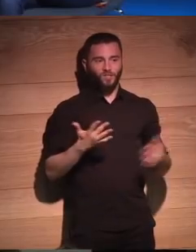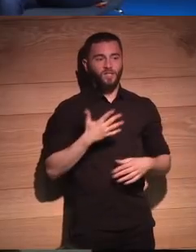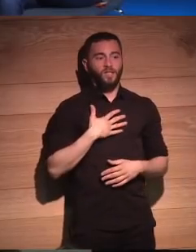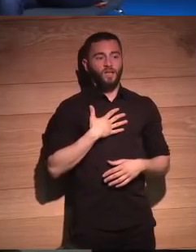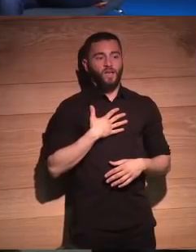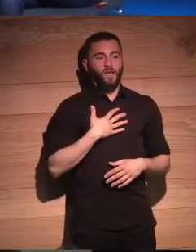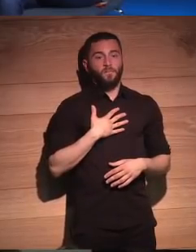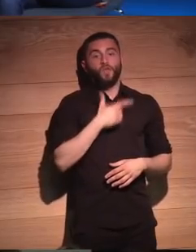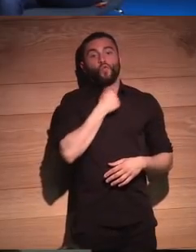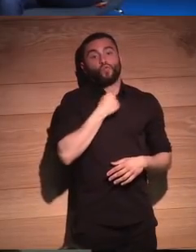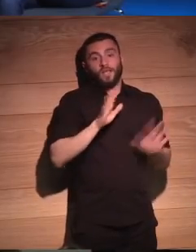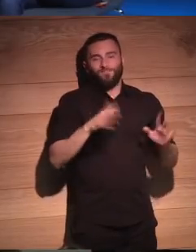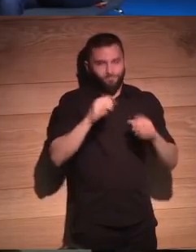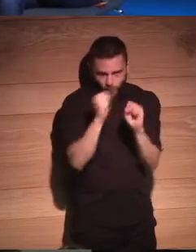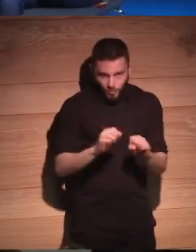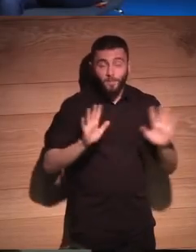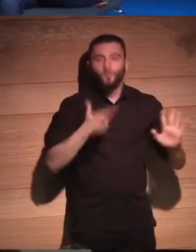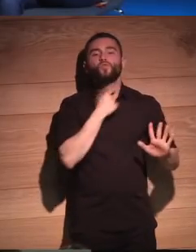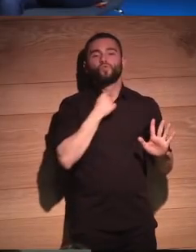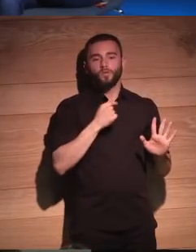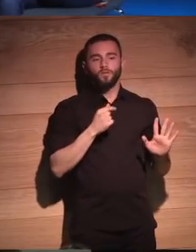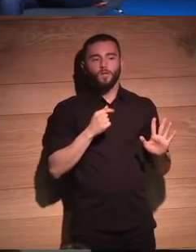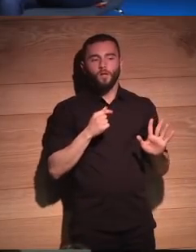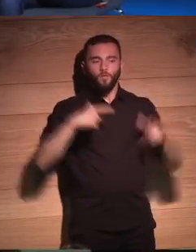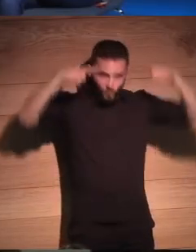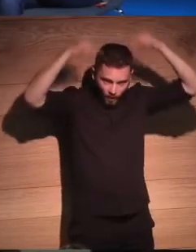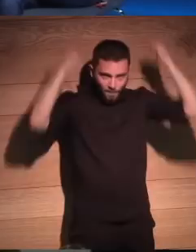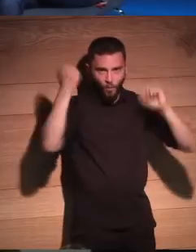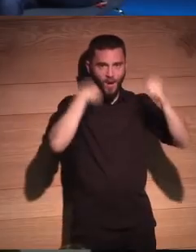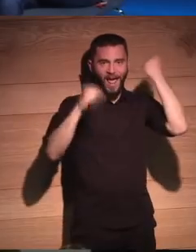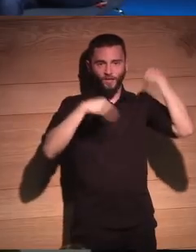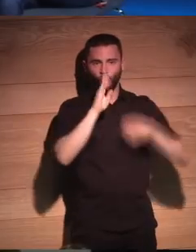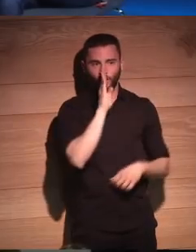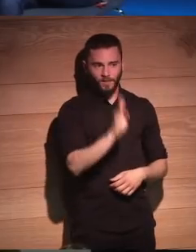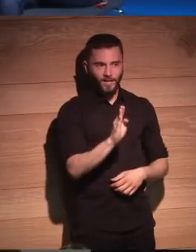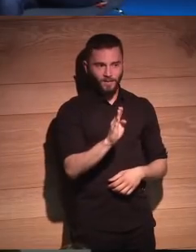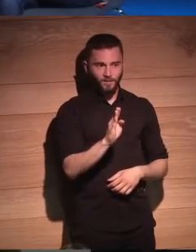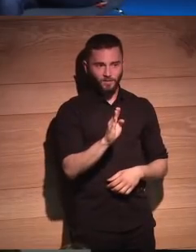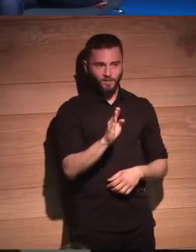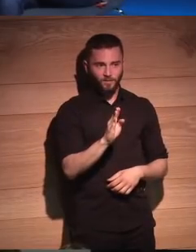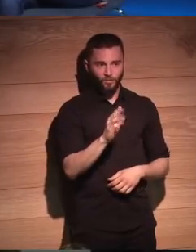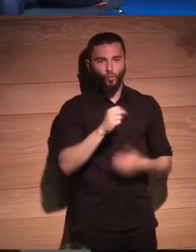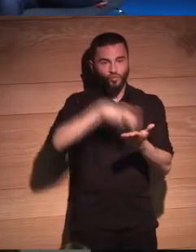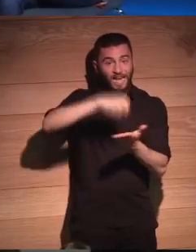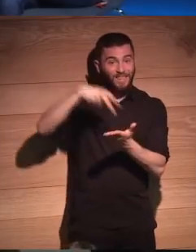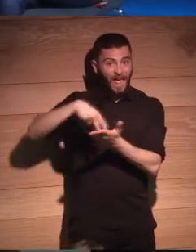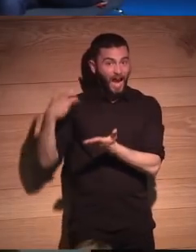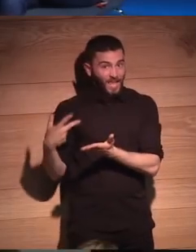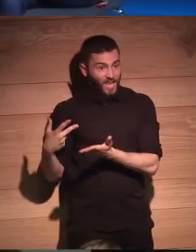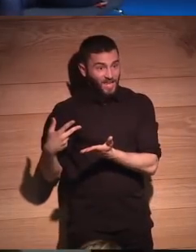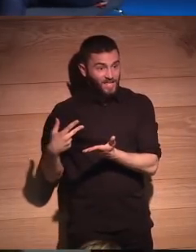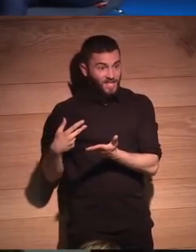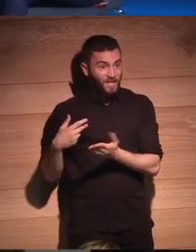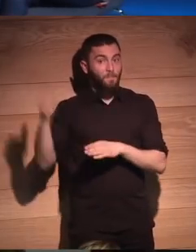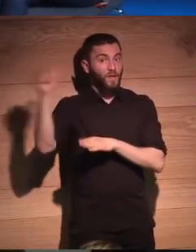que es imposible hoy en día, ¿no? Un Batman de un actor clásico, pues un Kirk Douglas jovencito, un saltarín, de los que hacían estas Saltarín,